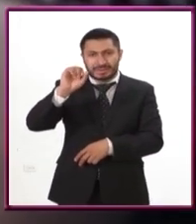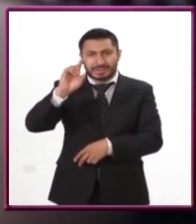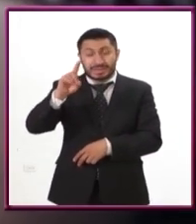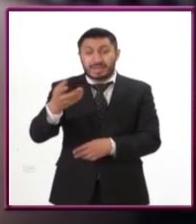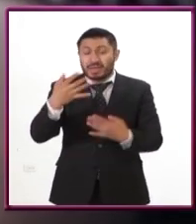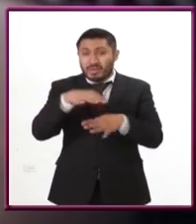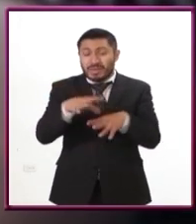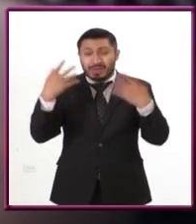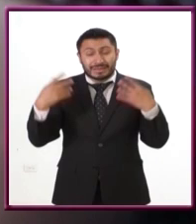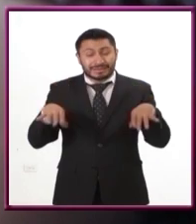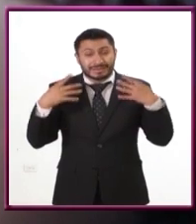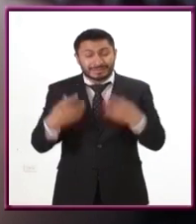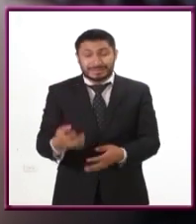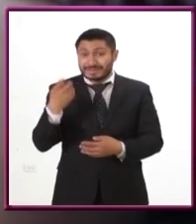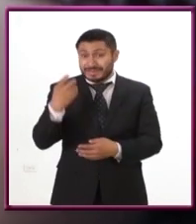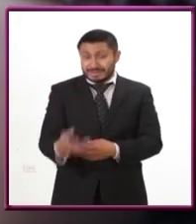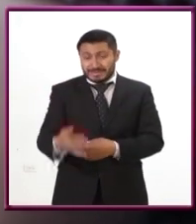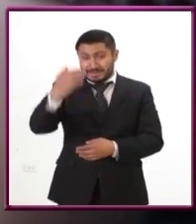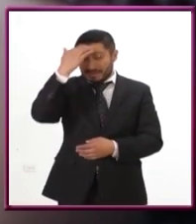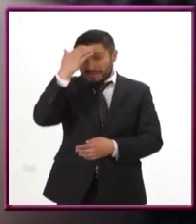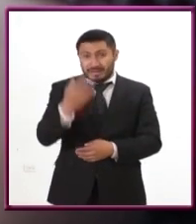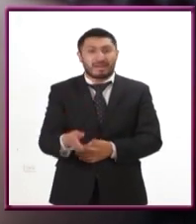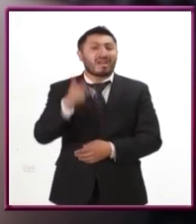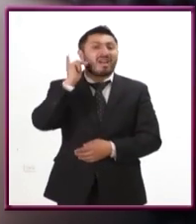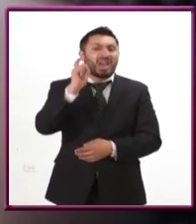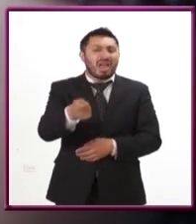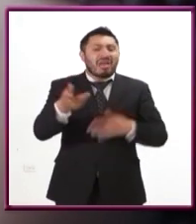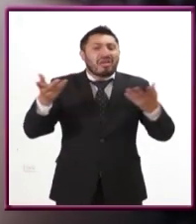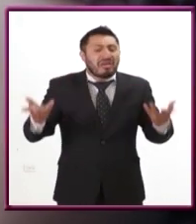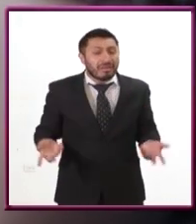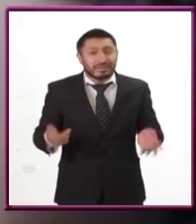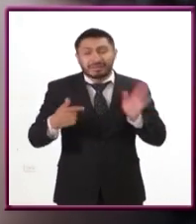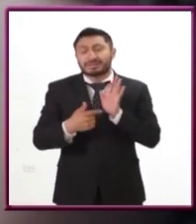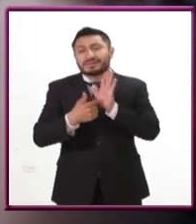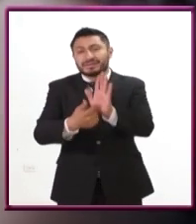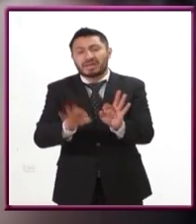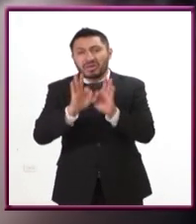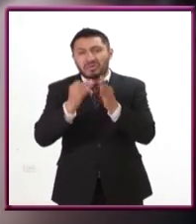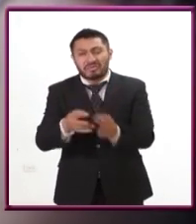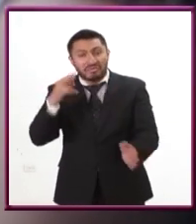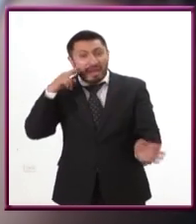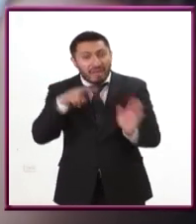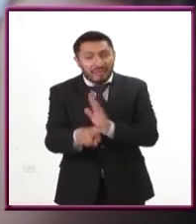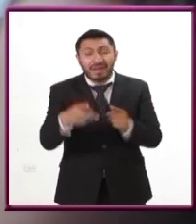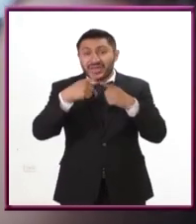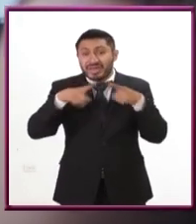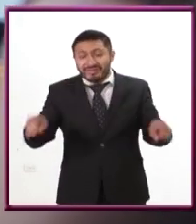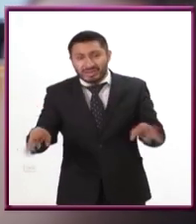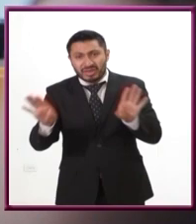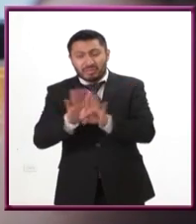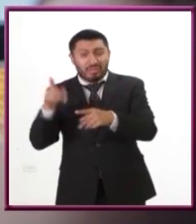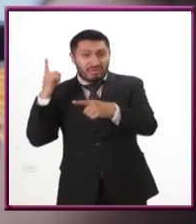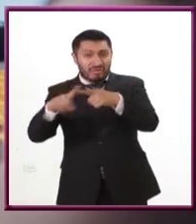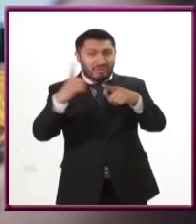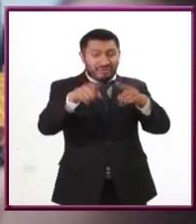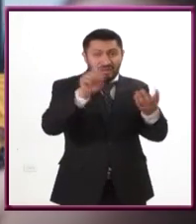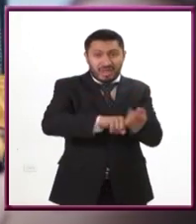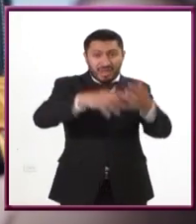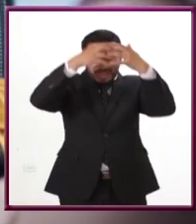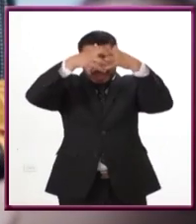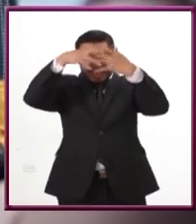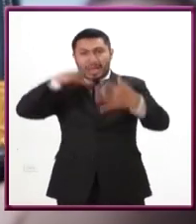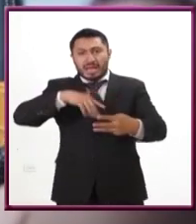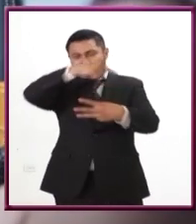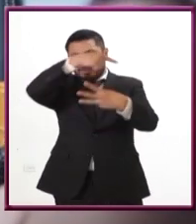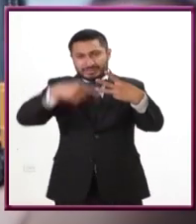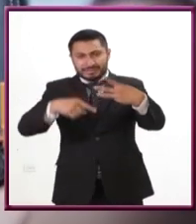este movimiento. El paradigma de la neurodiversidad propone una visión nueva respecto a la neurodivergencia y tiene